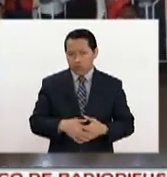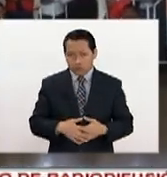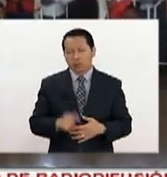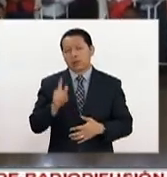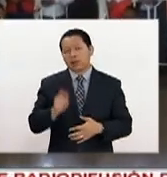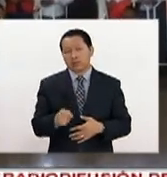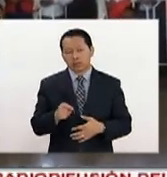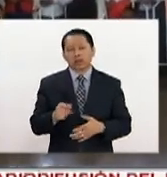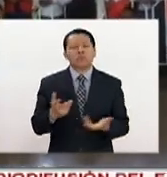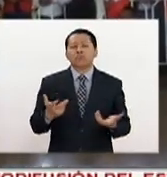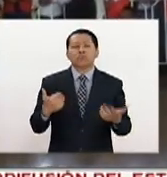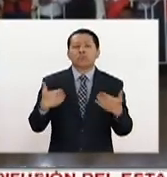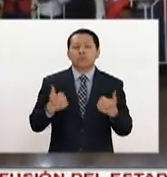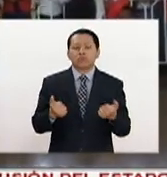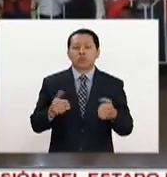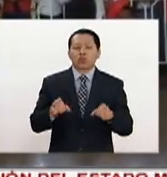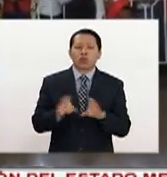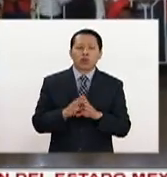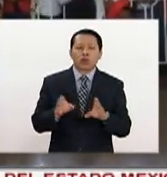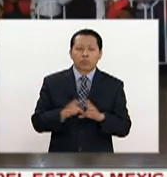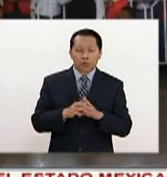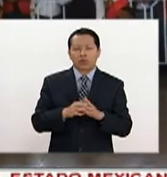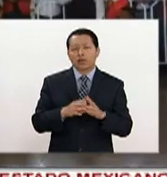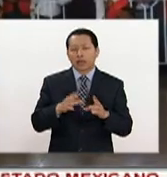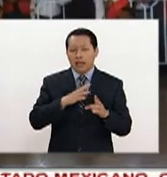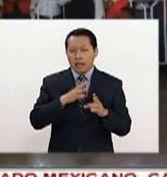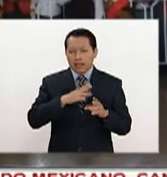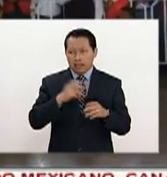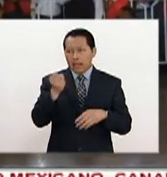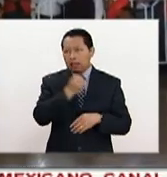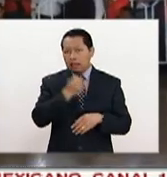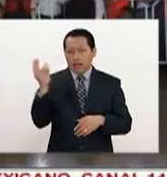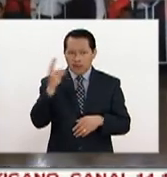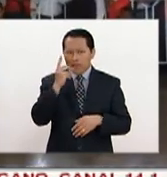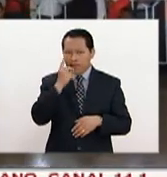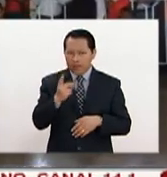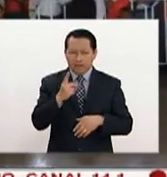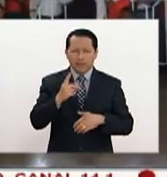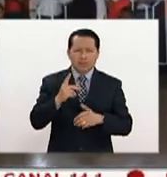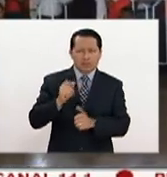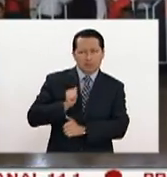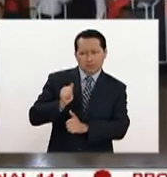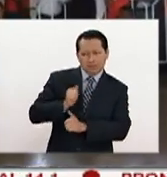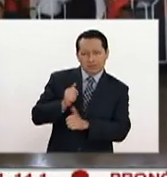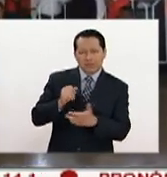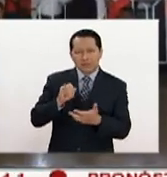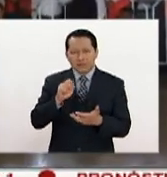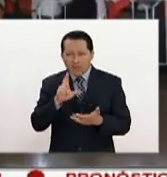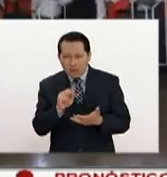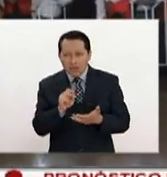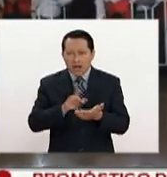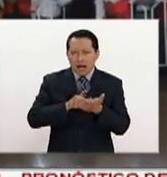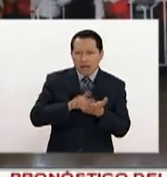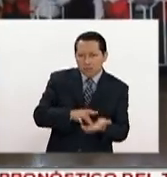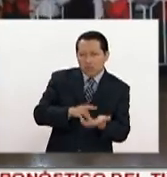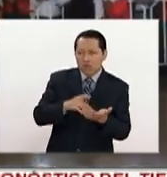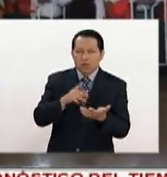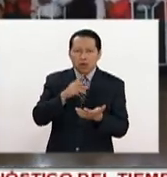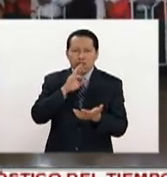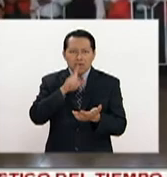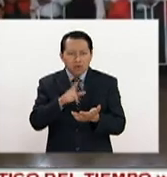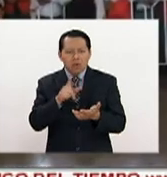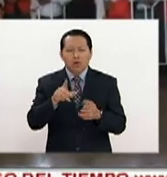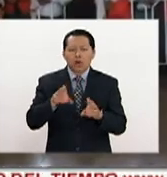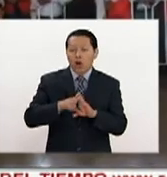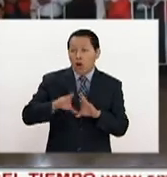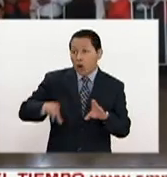No entendemos la inconsistencia de quienes le regatean a las Fuerzas Armadas su apoyo, de quienes le regatean a los